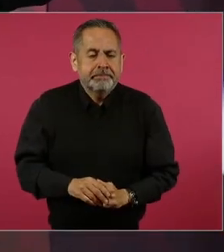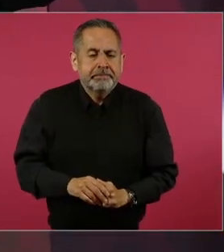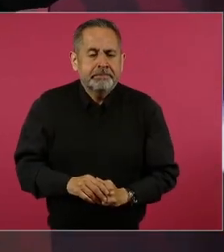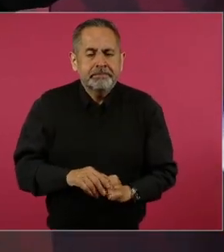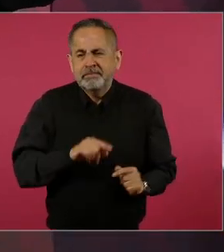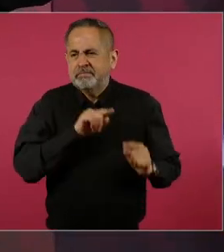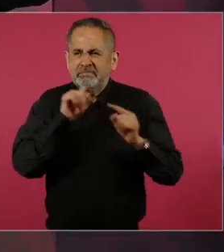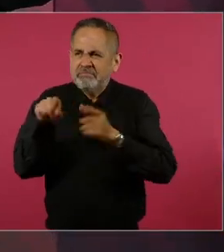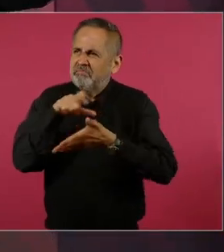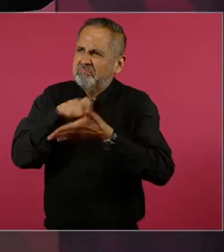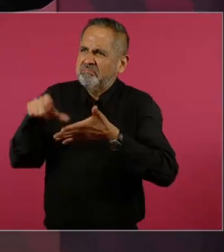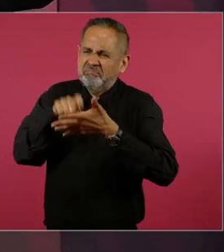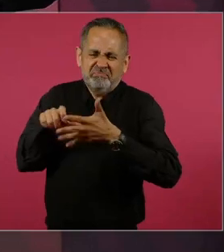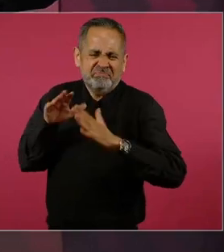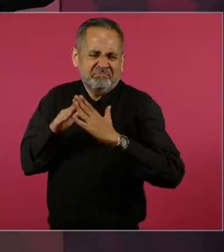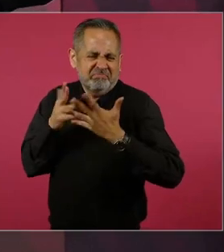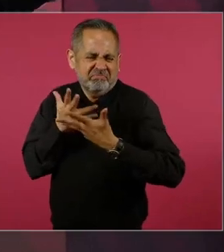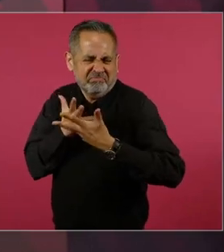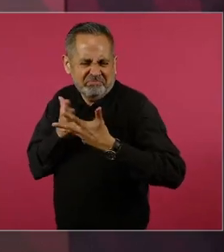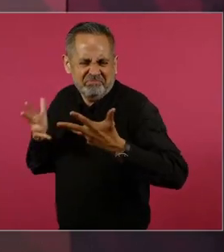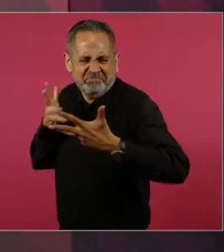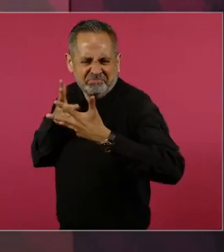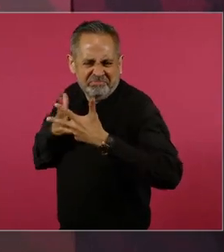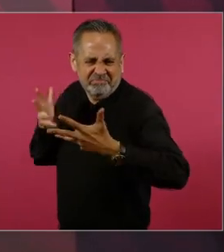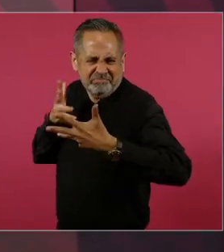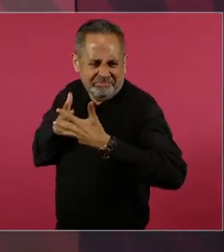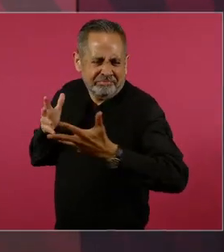adquieren mansiones